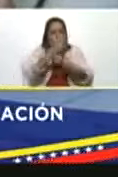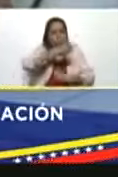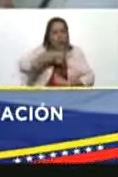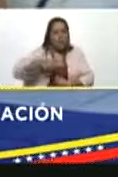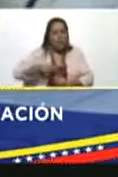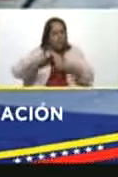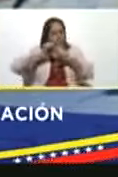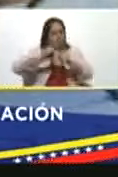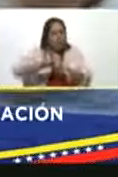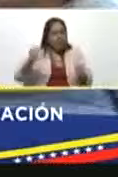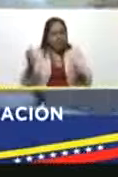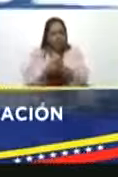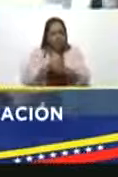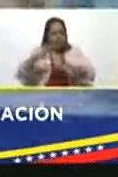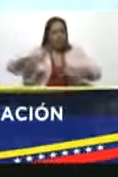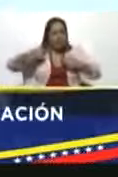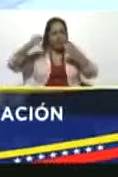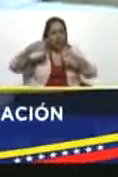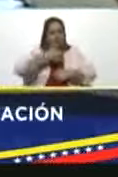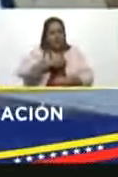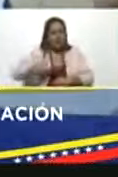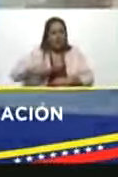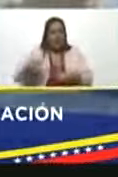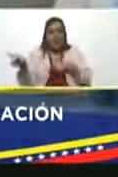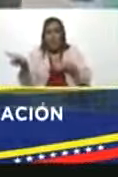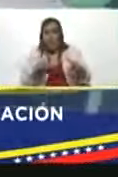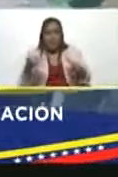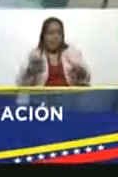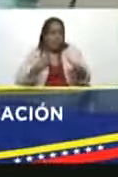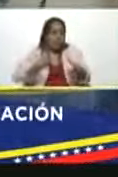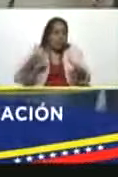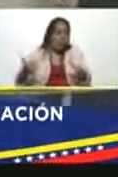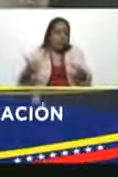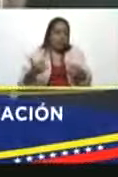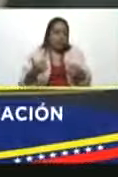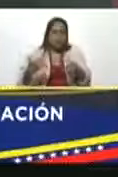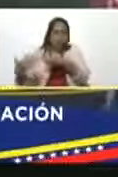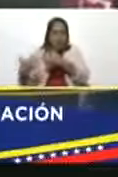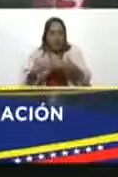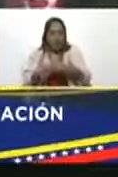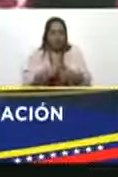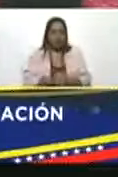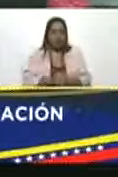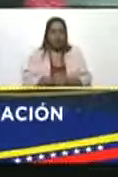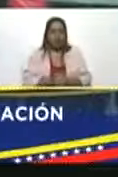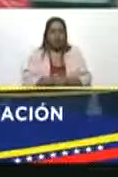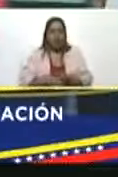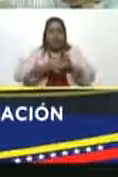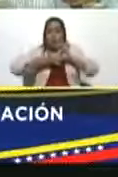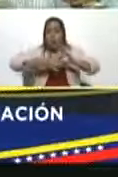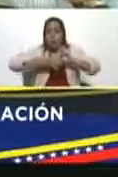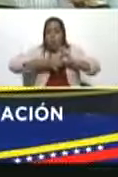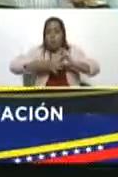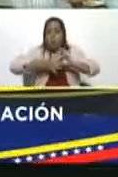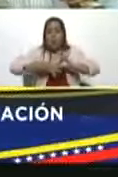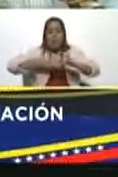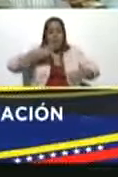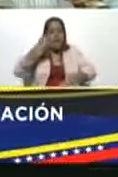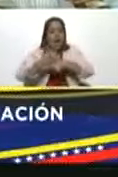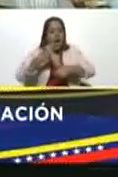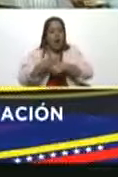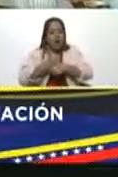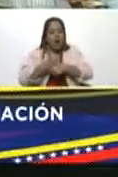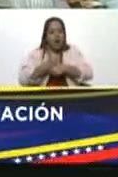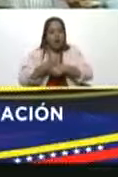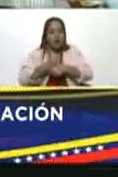Seguimos venciendo, presidente, y estamos listos para cualquier batalla que se nos presente. En esta unión y en este trabajo con